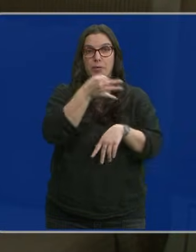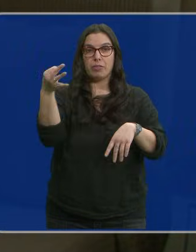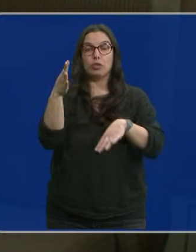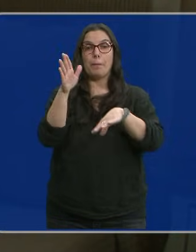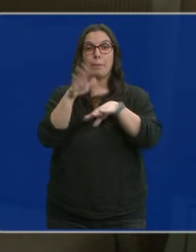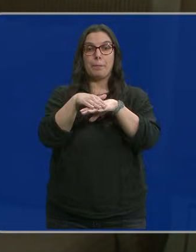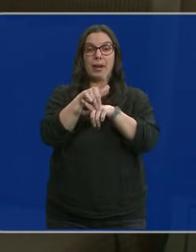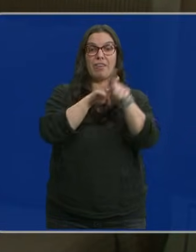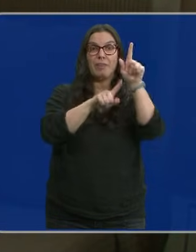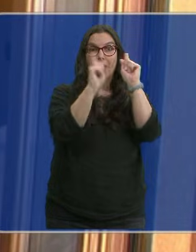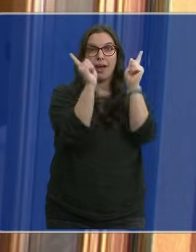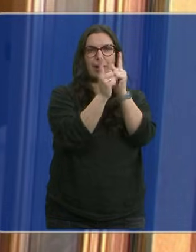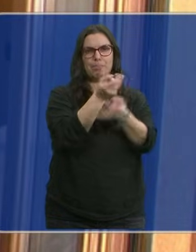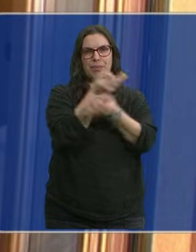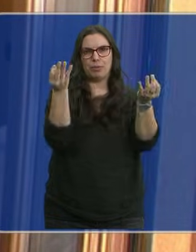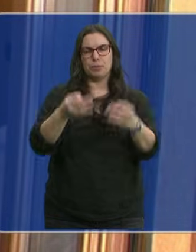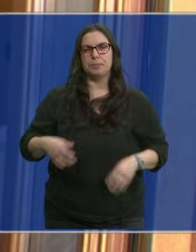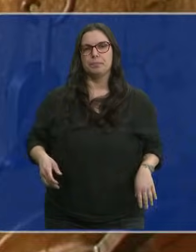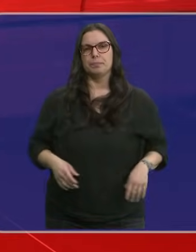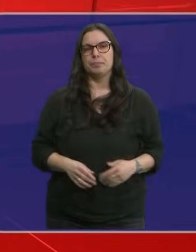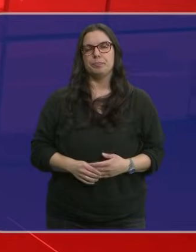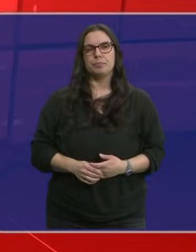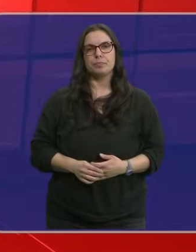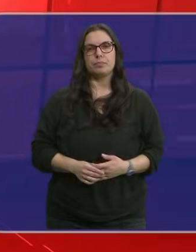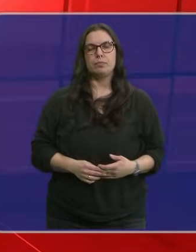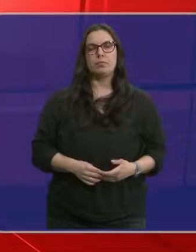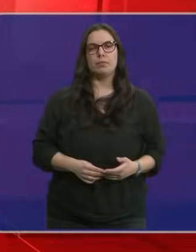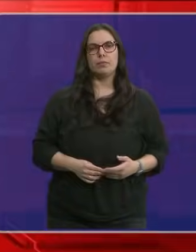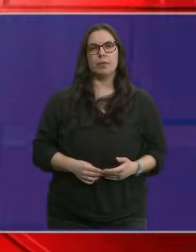la escapada sea redonda.